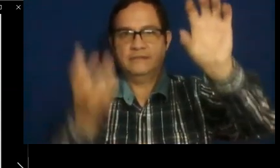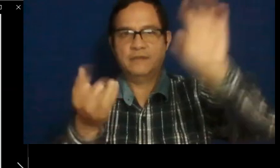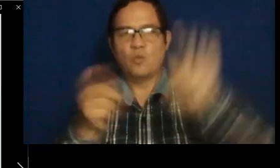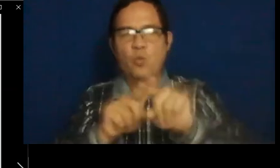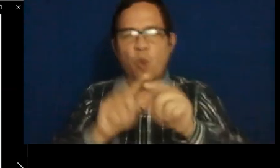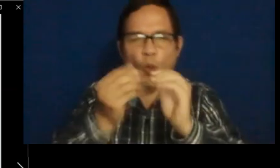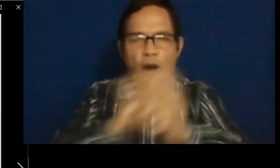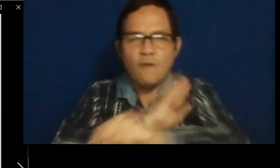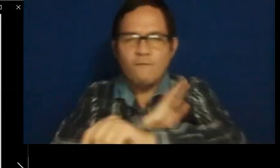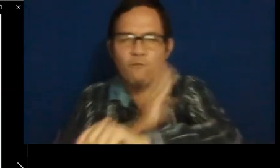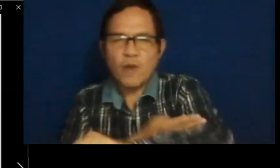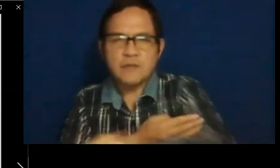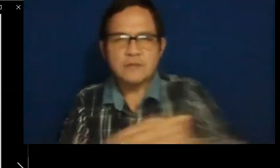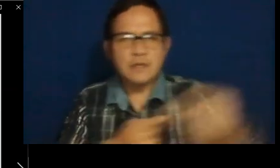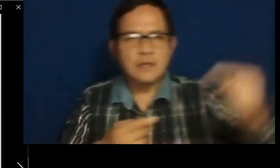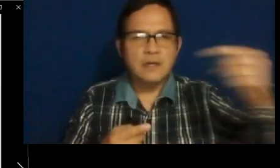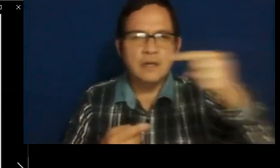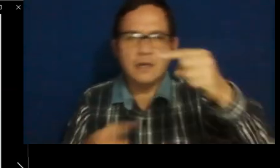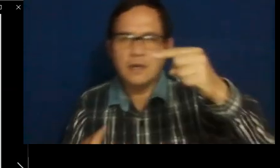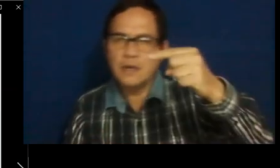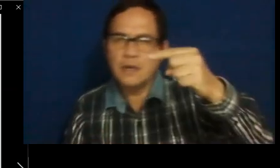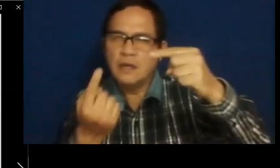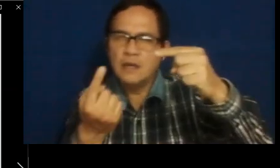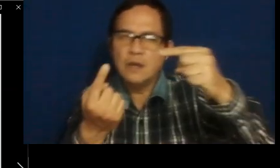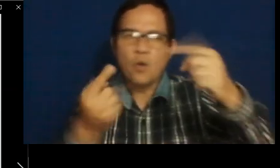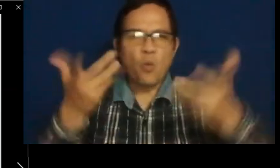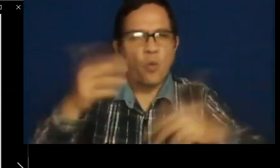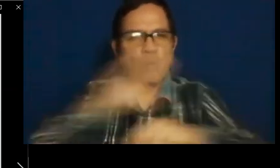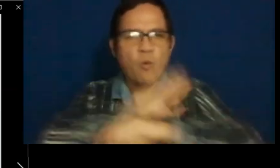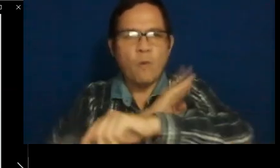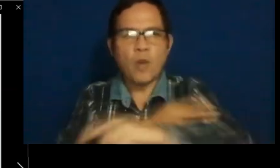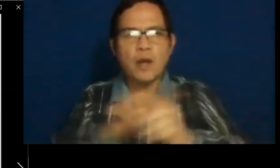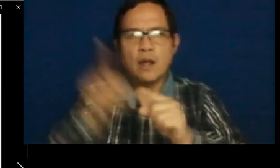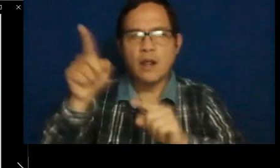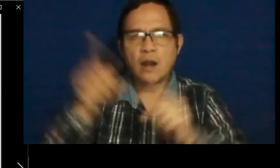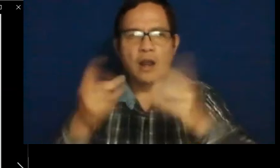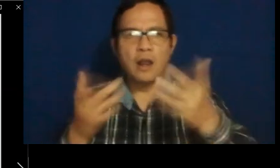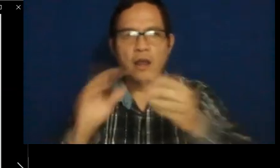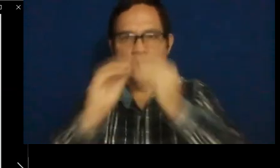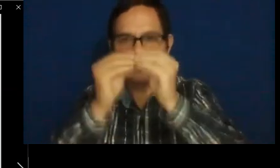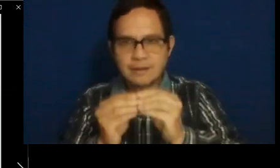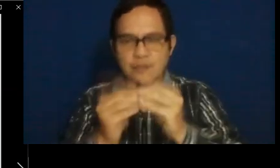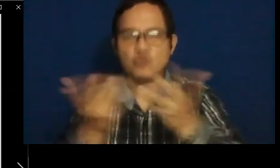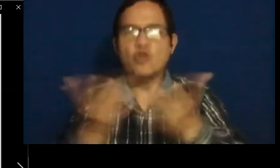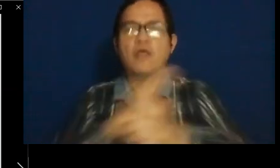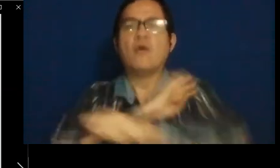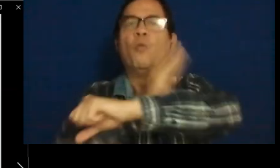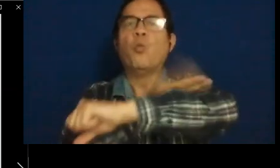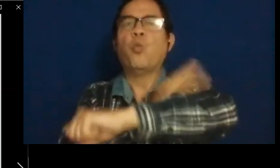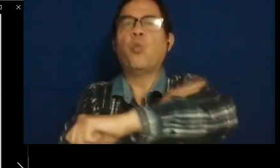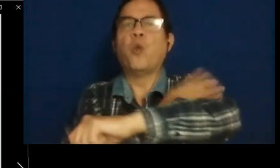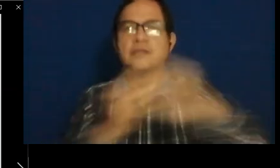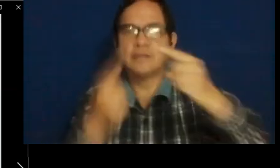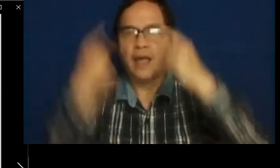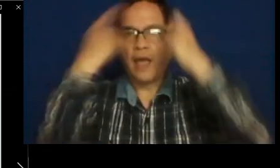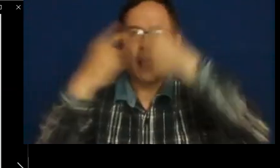de fuerzas que intervienen en cada bloque o en cada masa. ¿Listo? Entonces, esto digamos que someramente es el análisis de